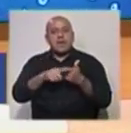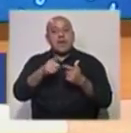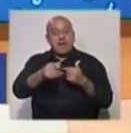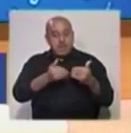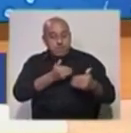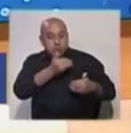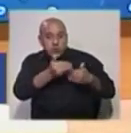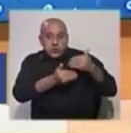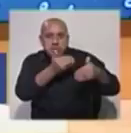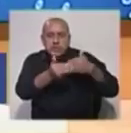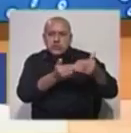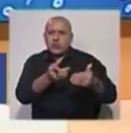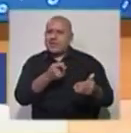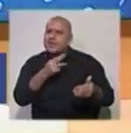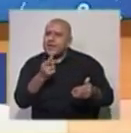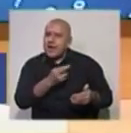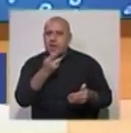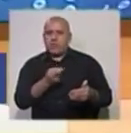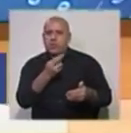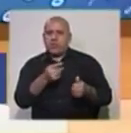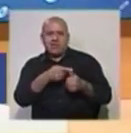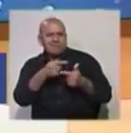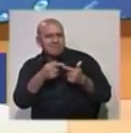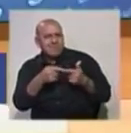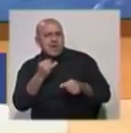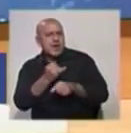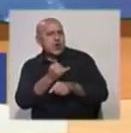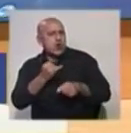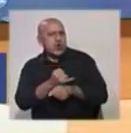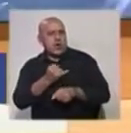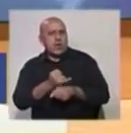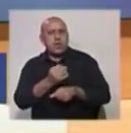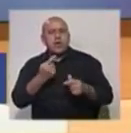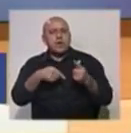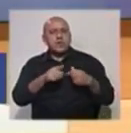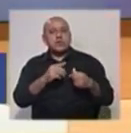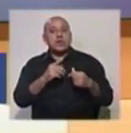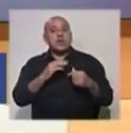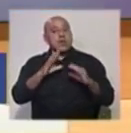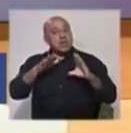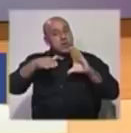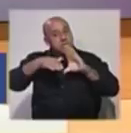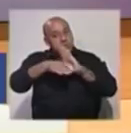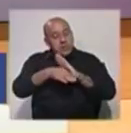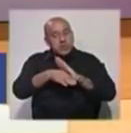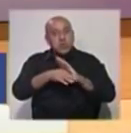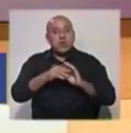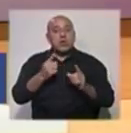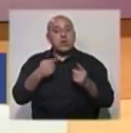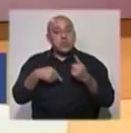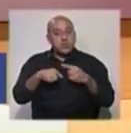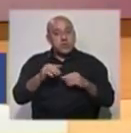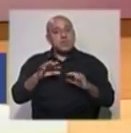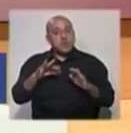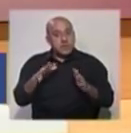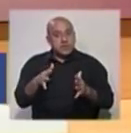proceso ha tenido irregularidades, ha tenido vicios de procedimiento y que coincide, y parece una